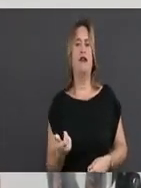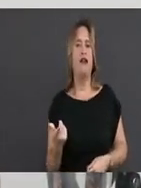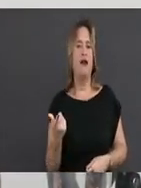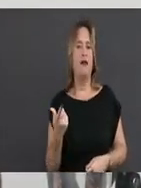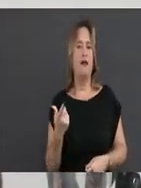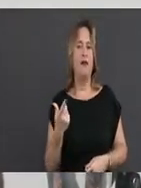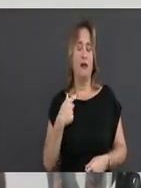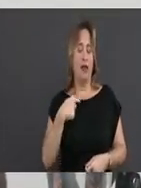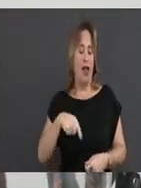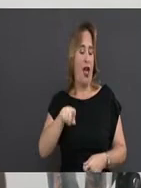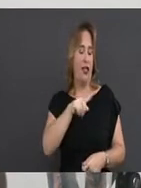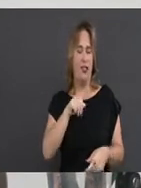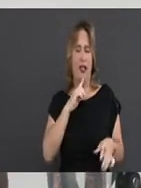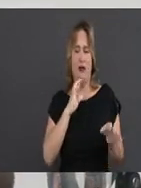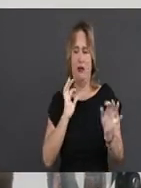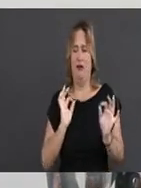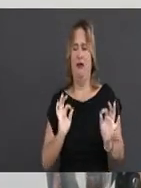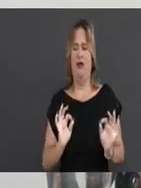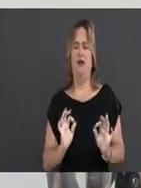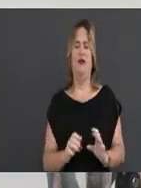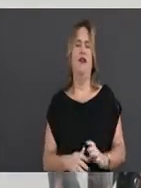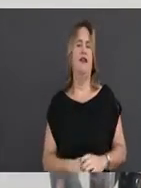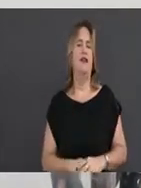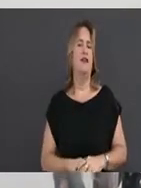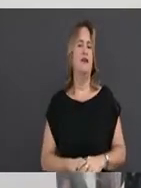una excelente